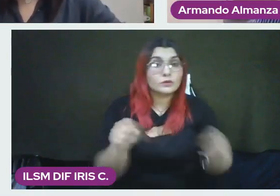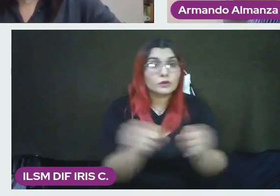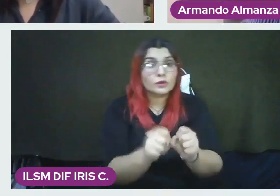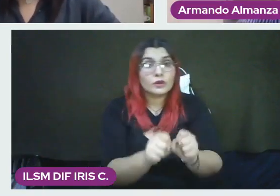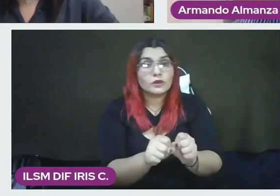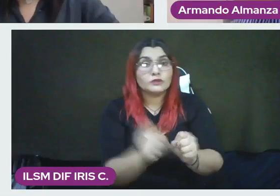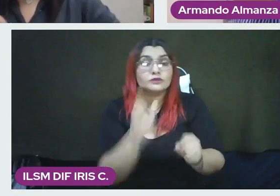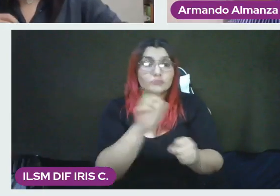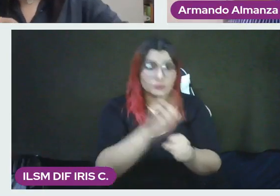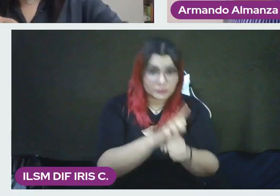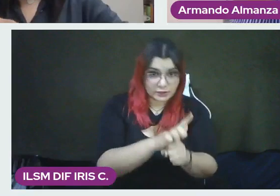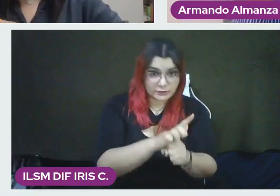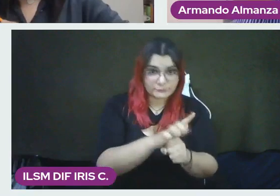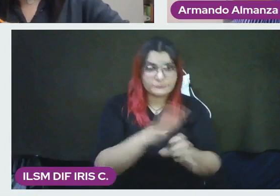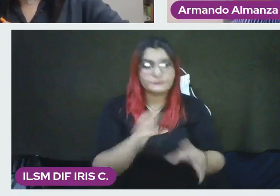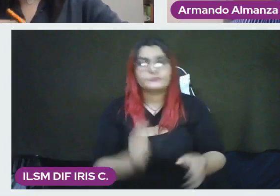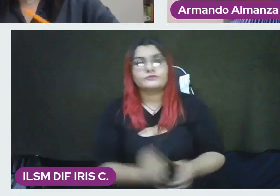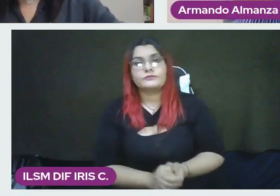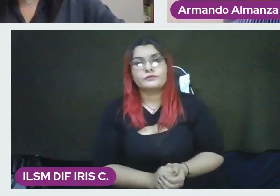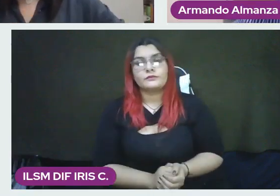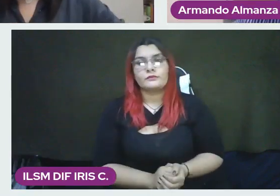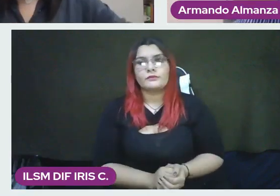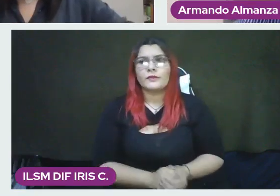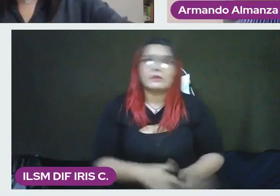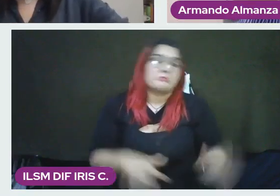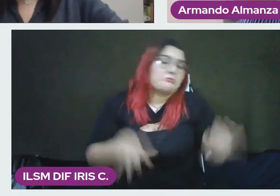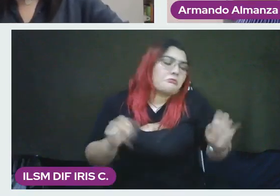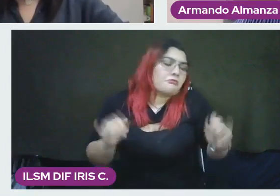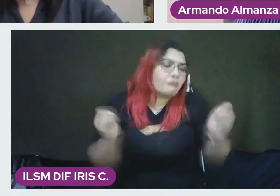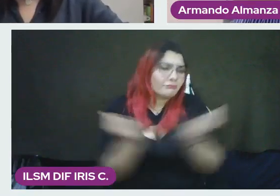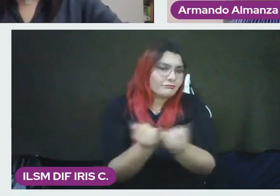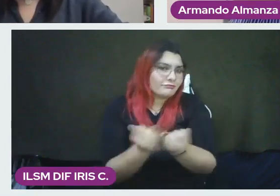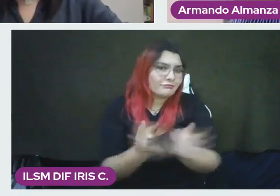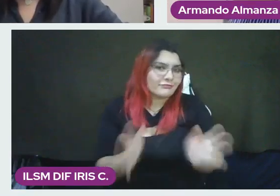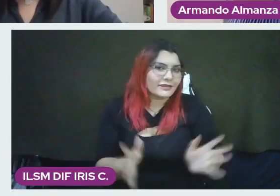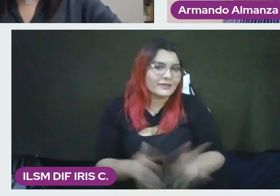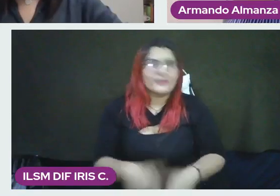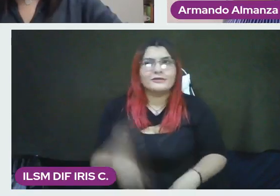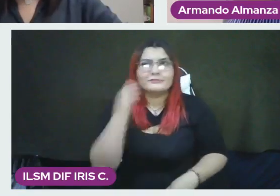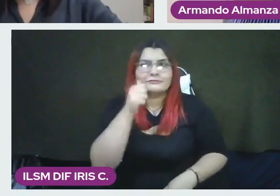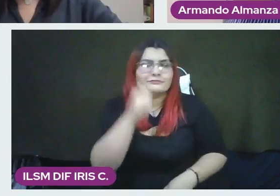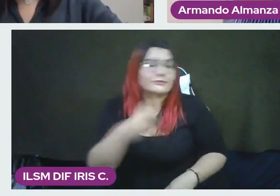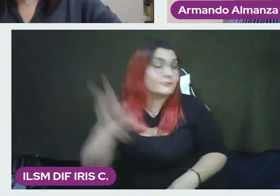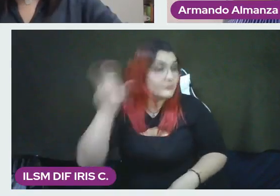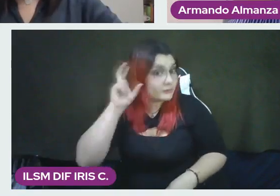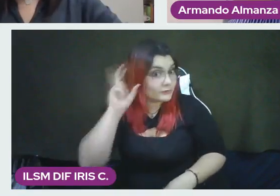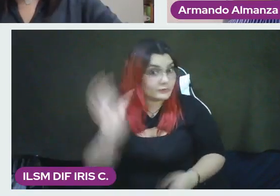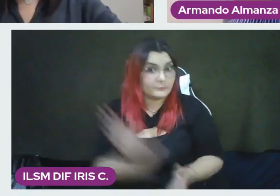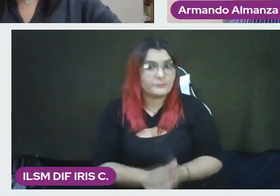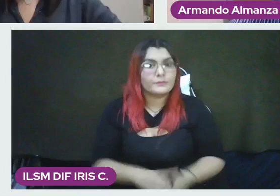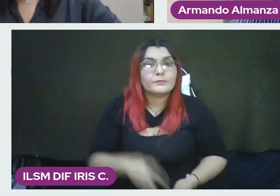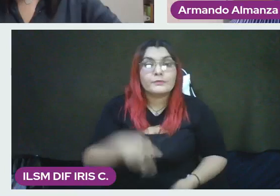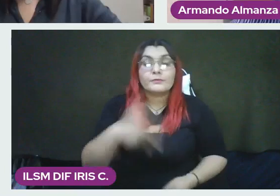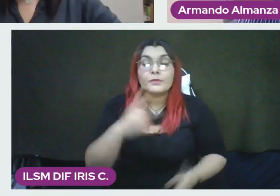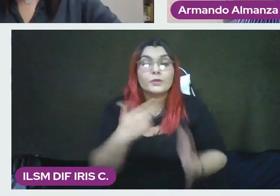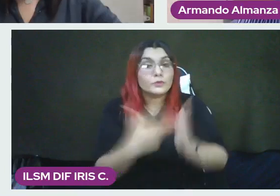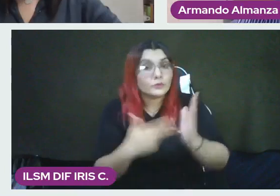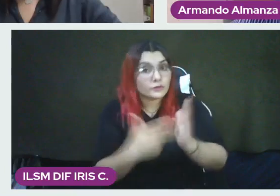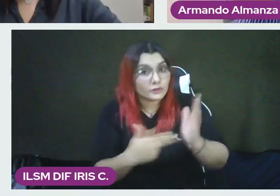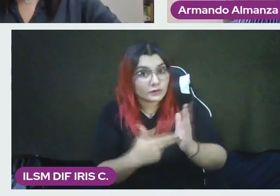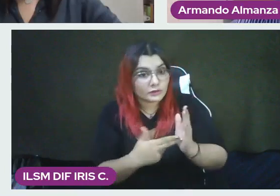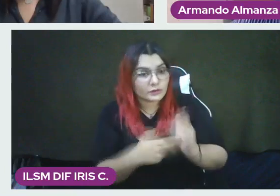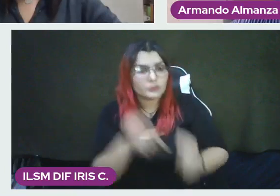Y bueno, pareciera comercial, pero voy a utilizar otra vez el taller de ¿sabes dónde están tus hijos? Cuando yo